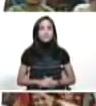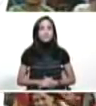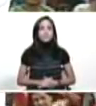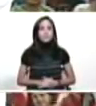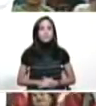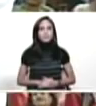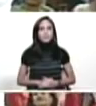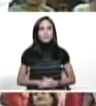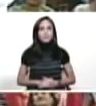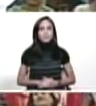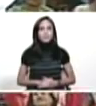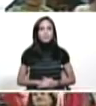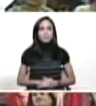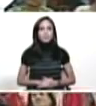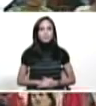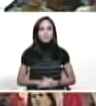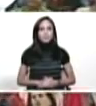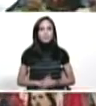Loco no come